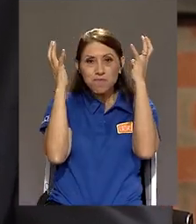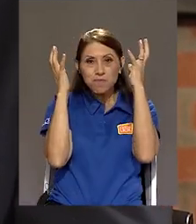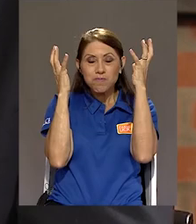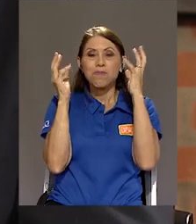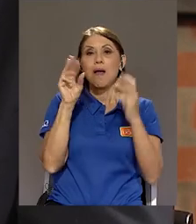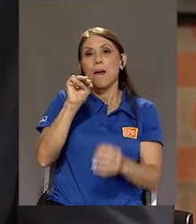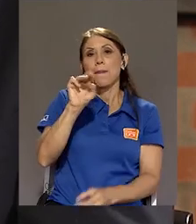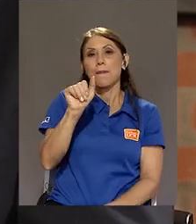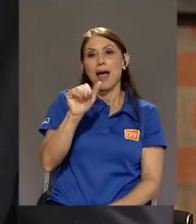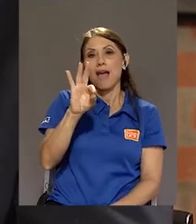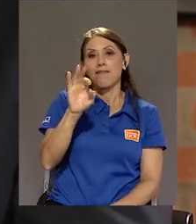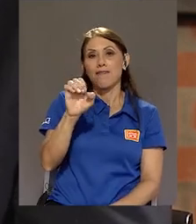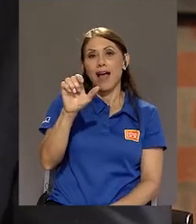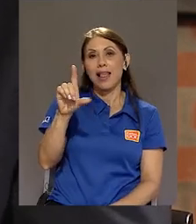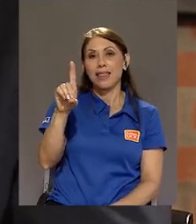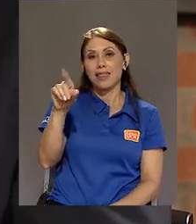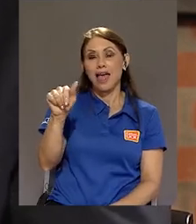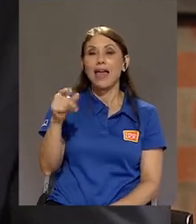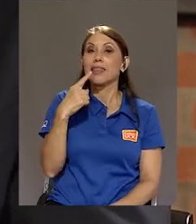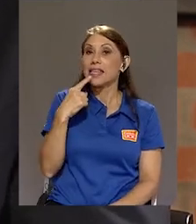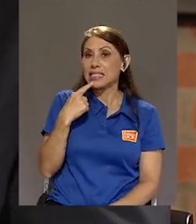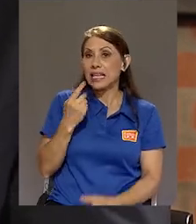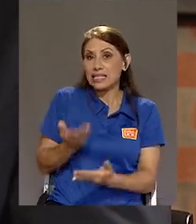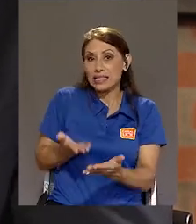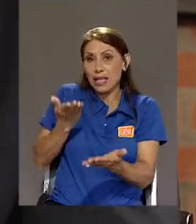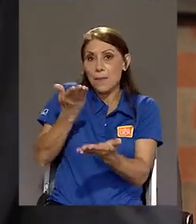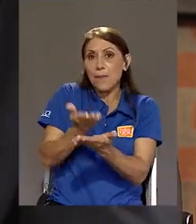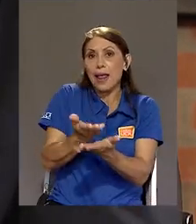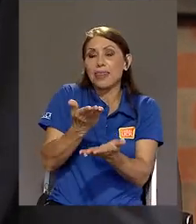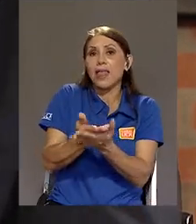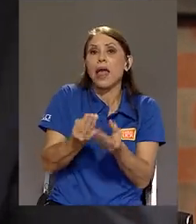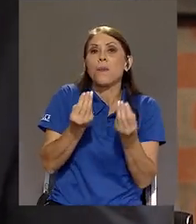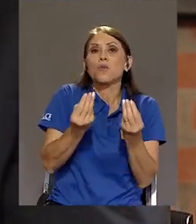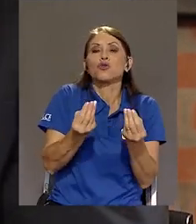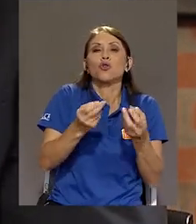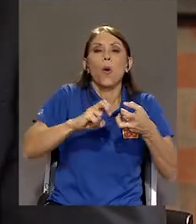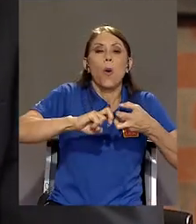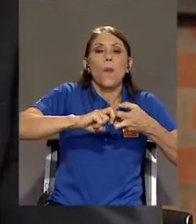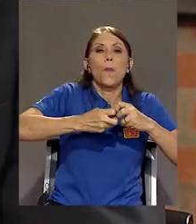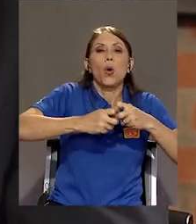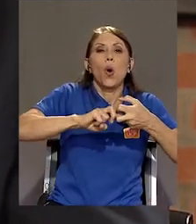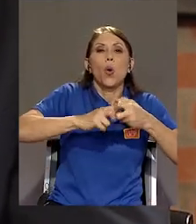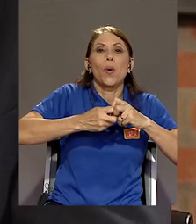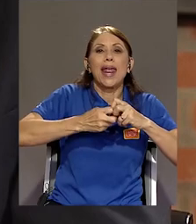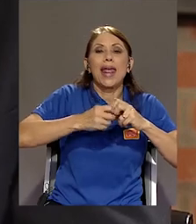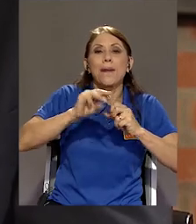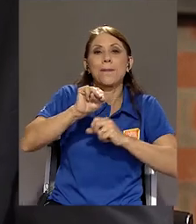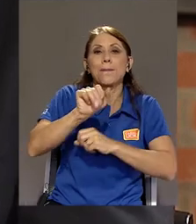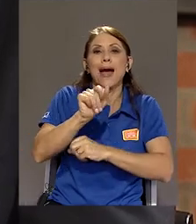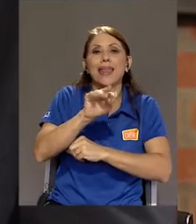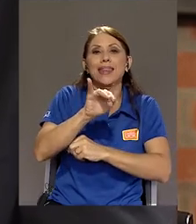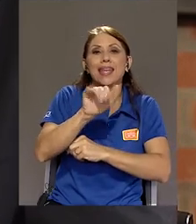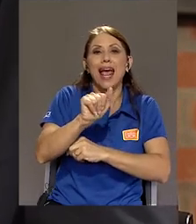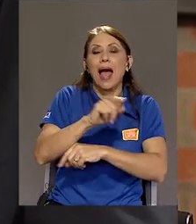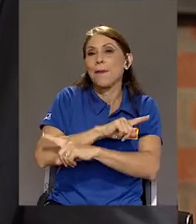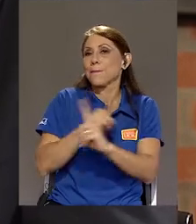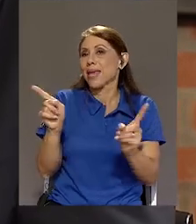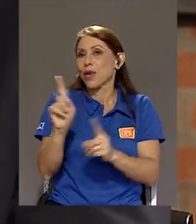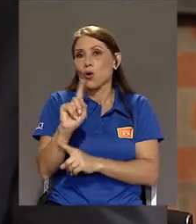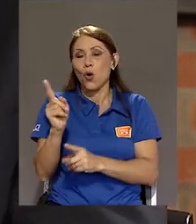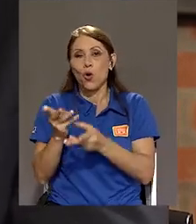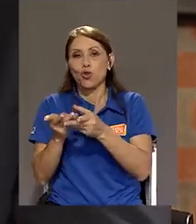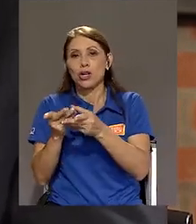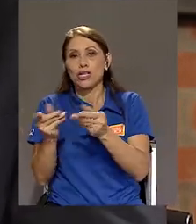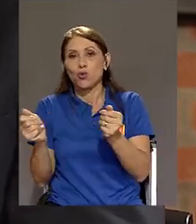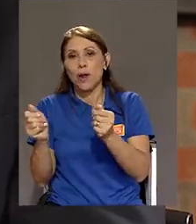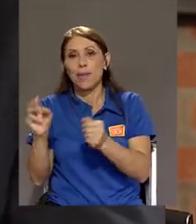se plantea mucho la problemática, pero no la, la resuelvemática, o alguna palabrita que Quino acuñó en